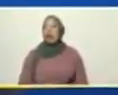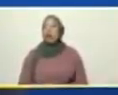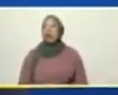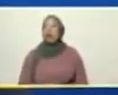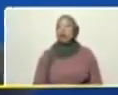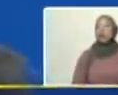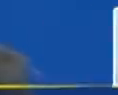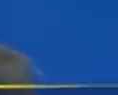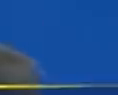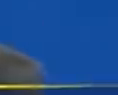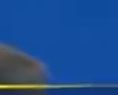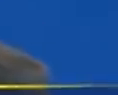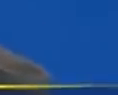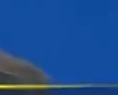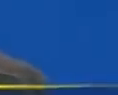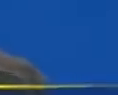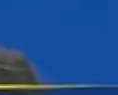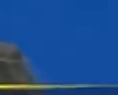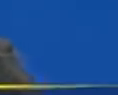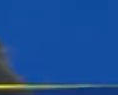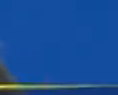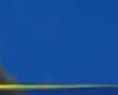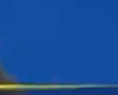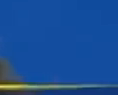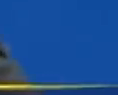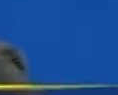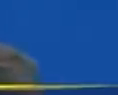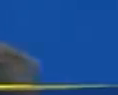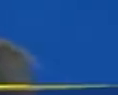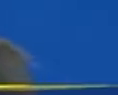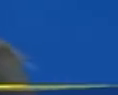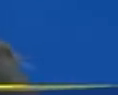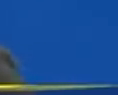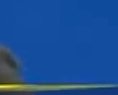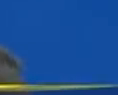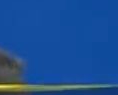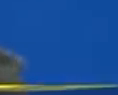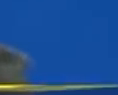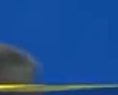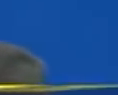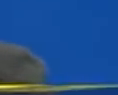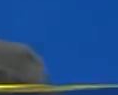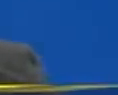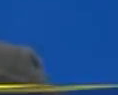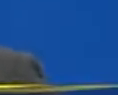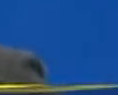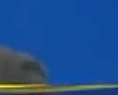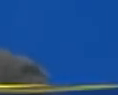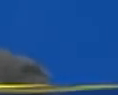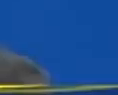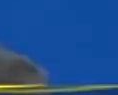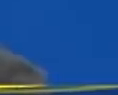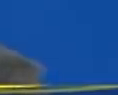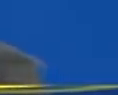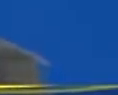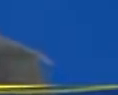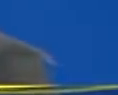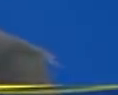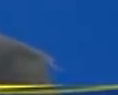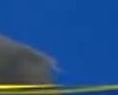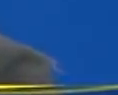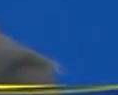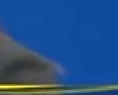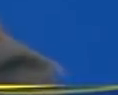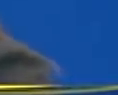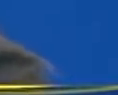Siria. No se puede reconstruir este país debido a las devastadoras acciones luego de una guerra de 10 años. Ya llevó